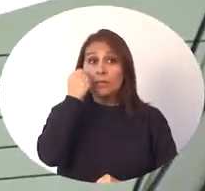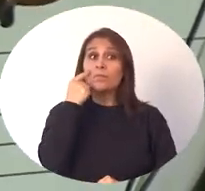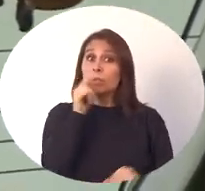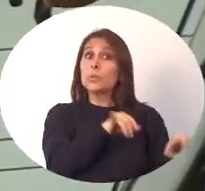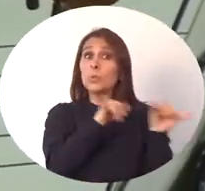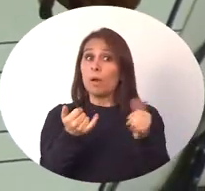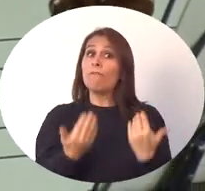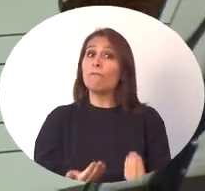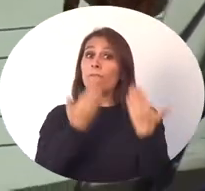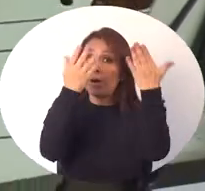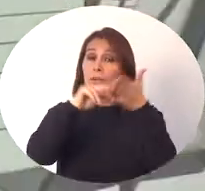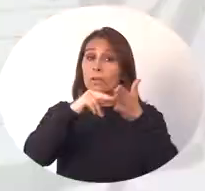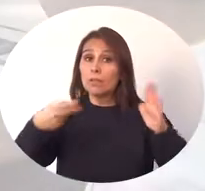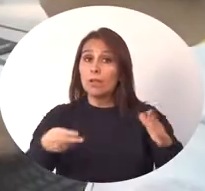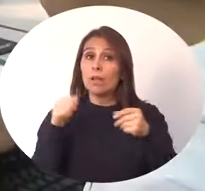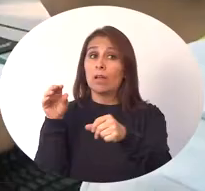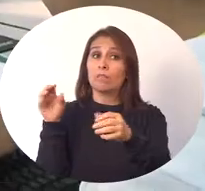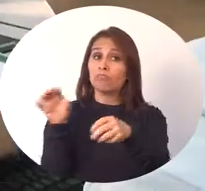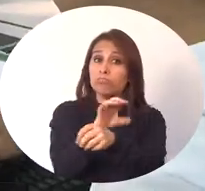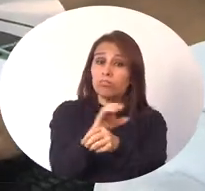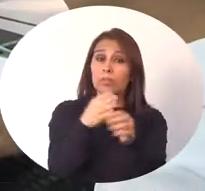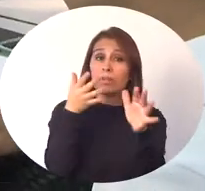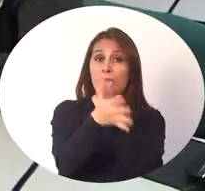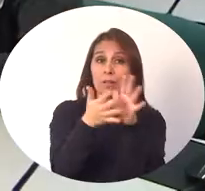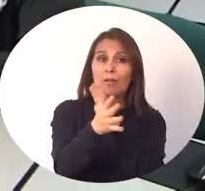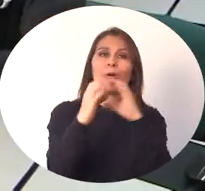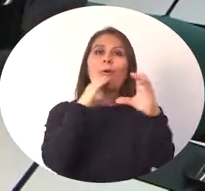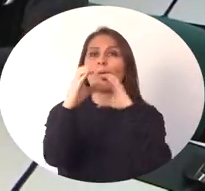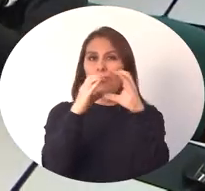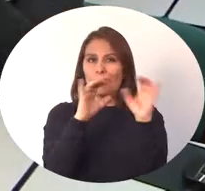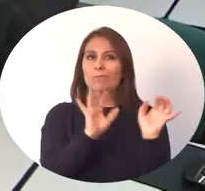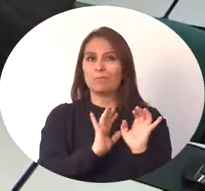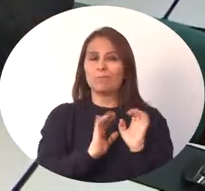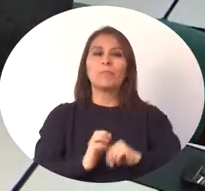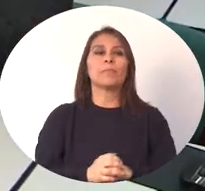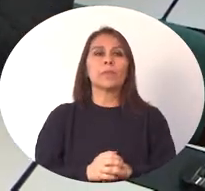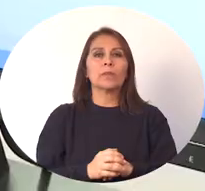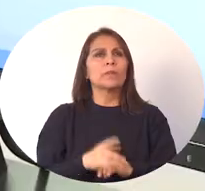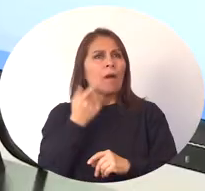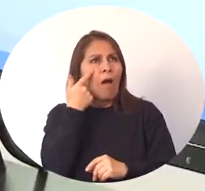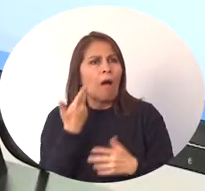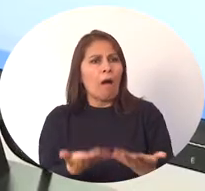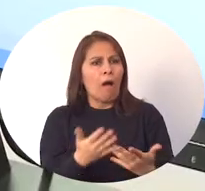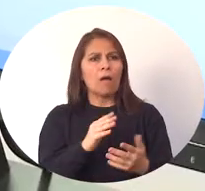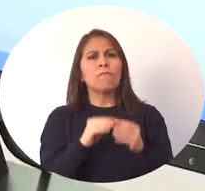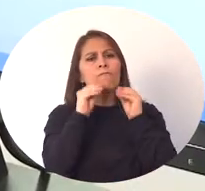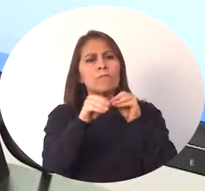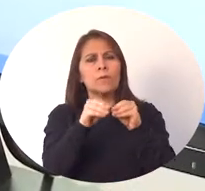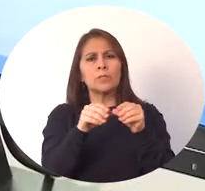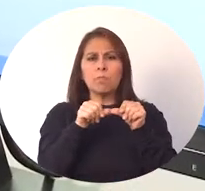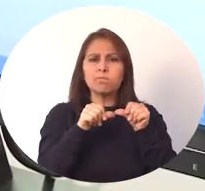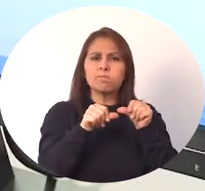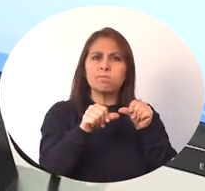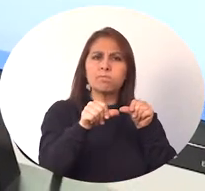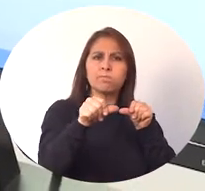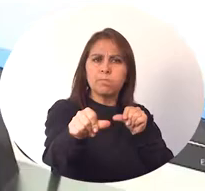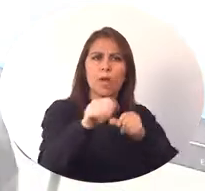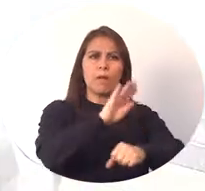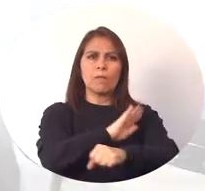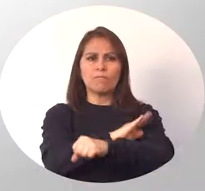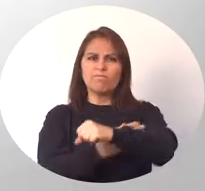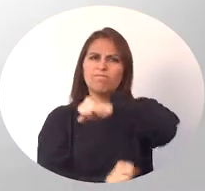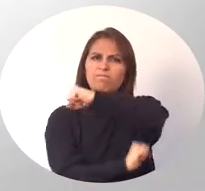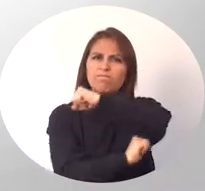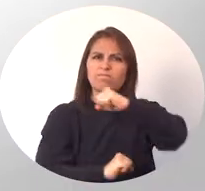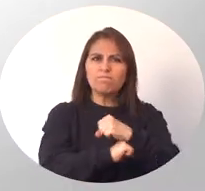La universidad también favorece las tecnologías de la información y la comunicación. Aborda iniciativas de formación permanente de los profesores